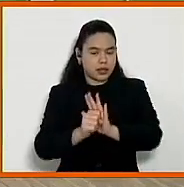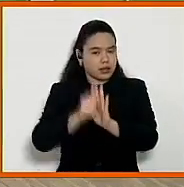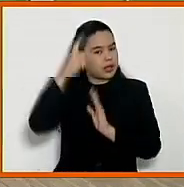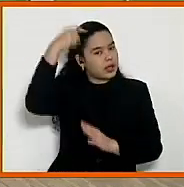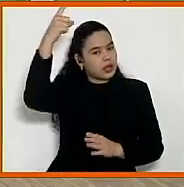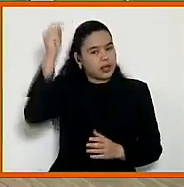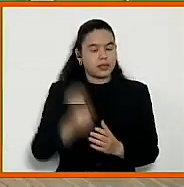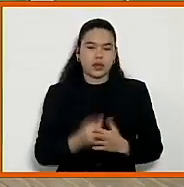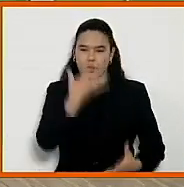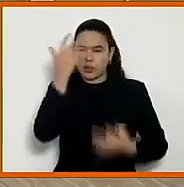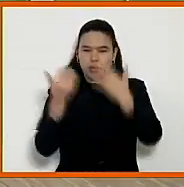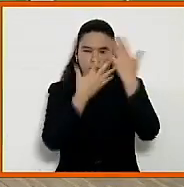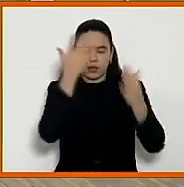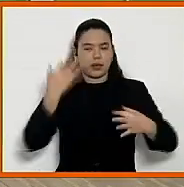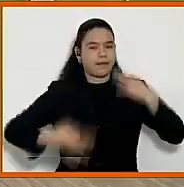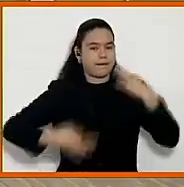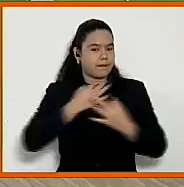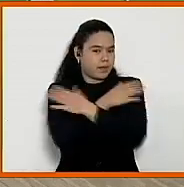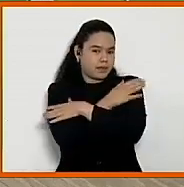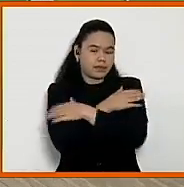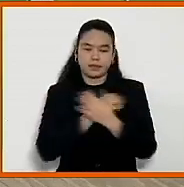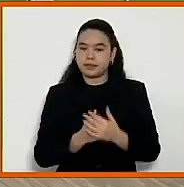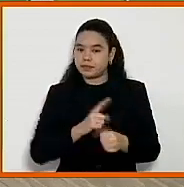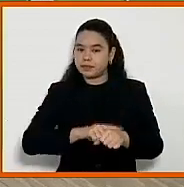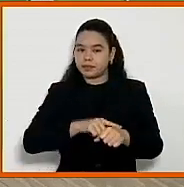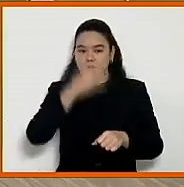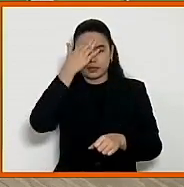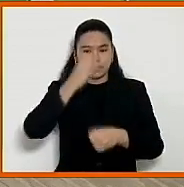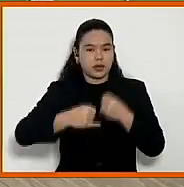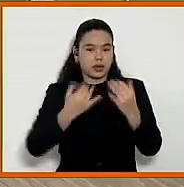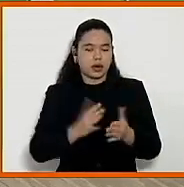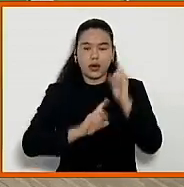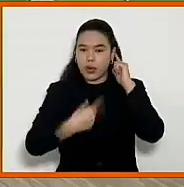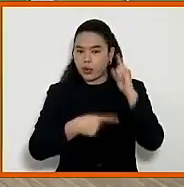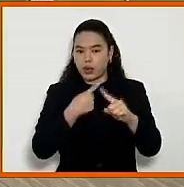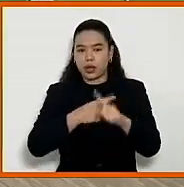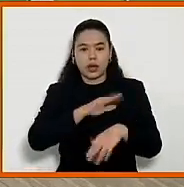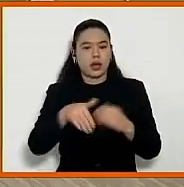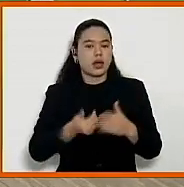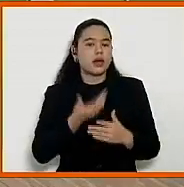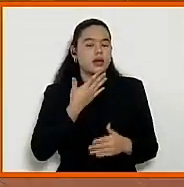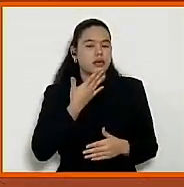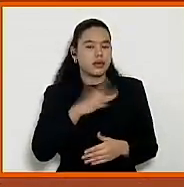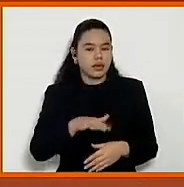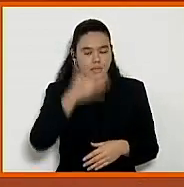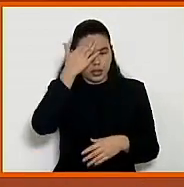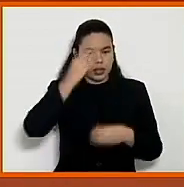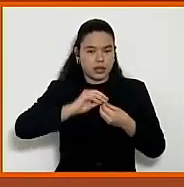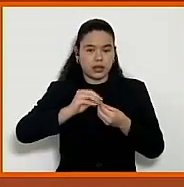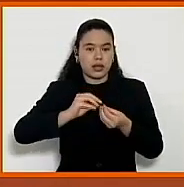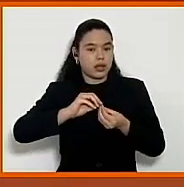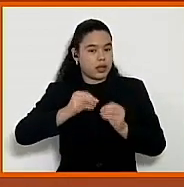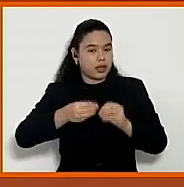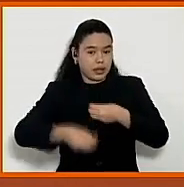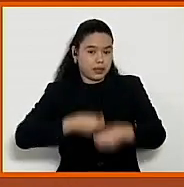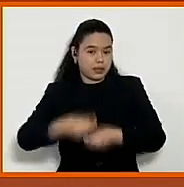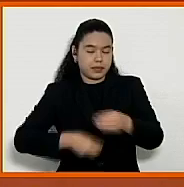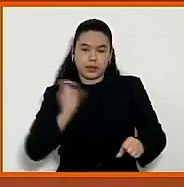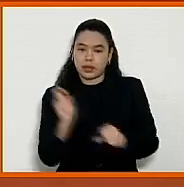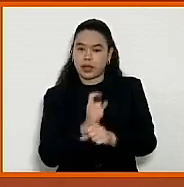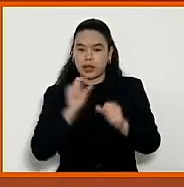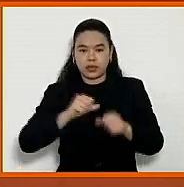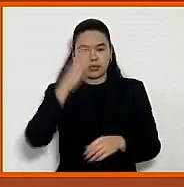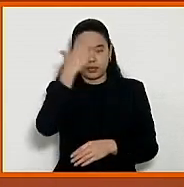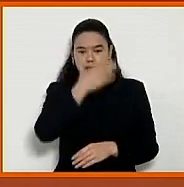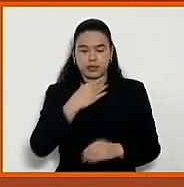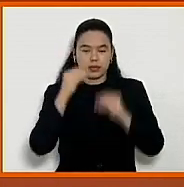de sueños humo. Muchas felicidades. Y si sos jugador para Multi X, te deseo muchísima suerte porque vamos a conocer cuál es la esfera ganadora para esta